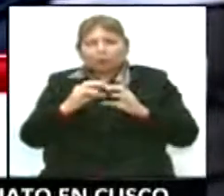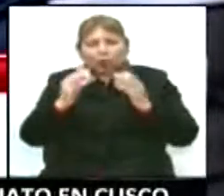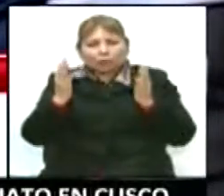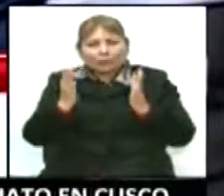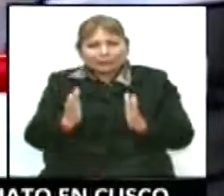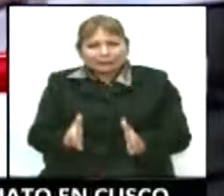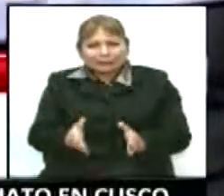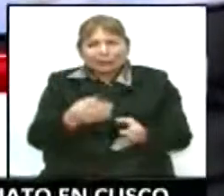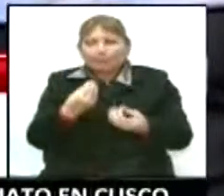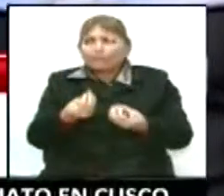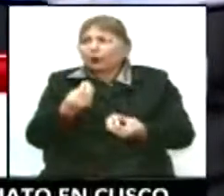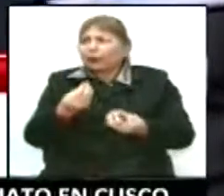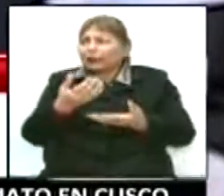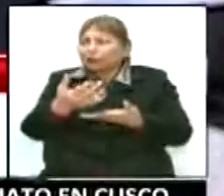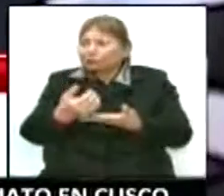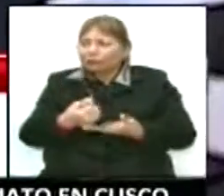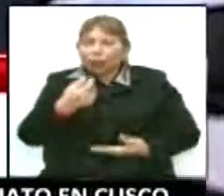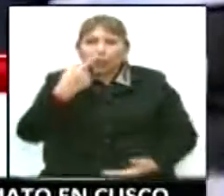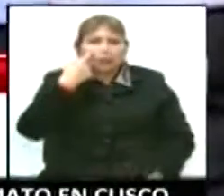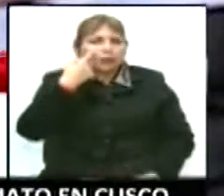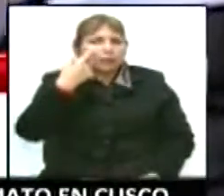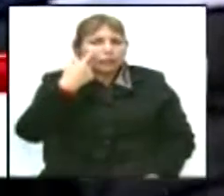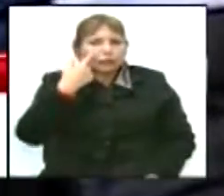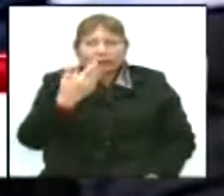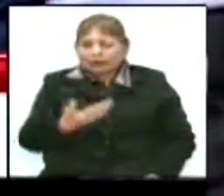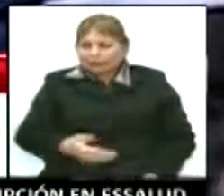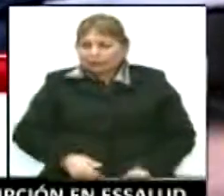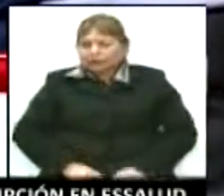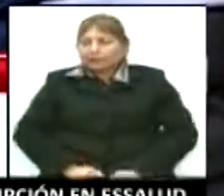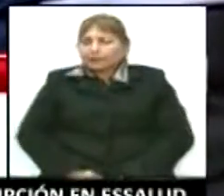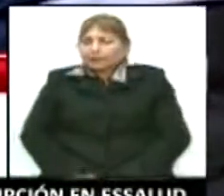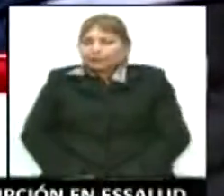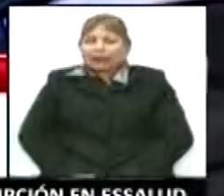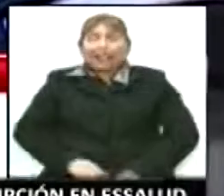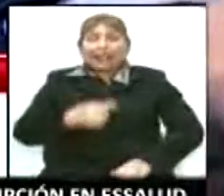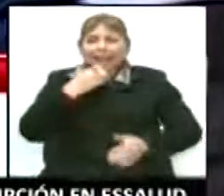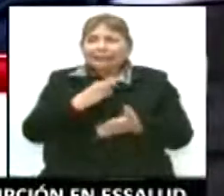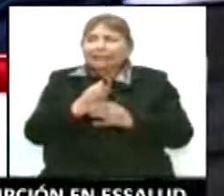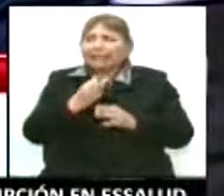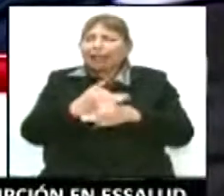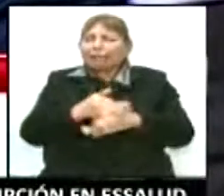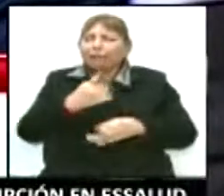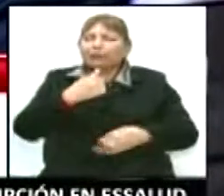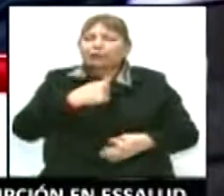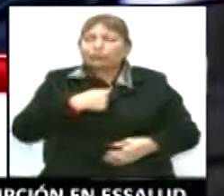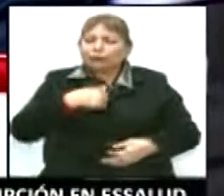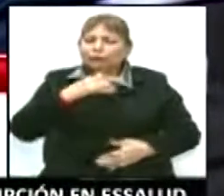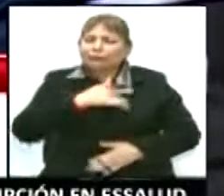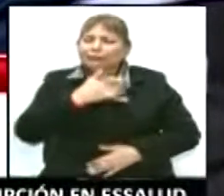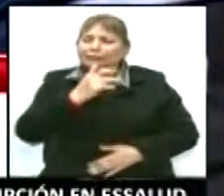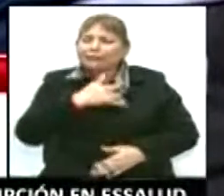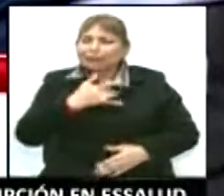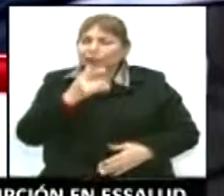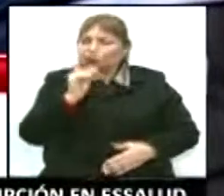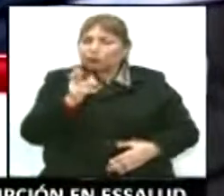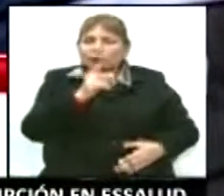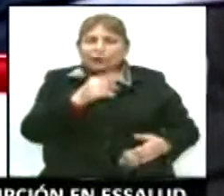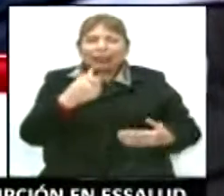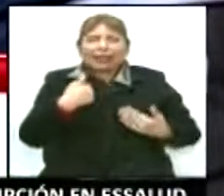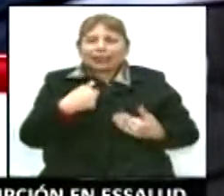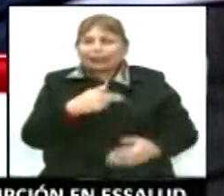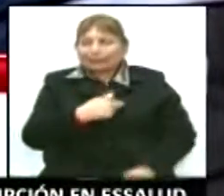explique por qué no han sido recogidas las observaciones, presidente. Esa es la forma en la cual yo siento que usted nos